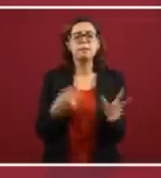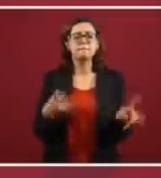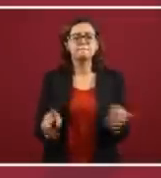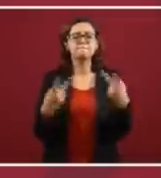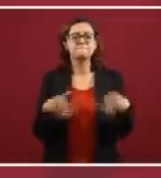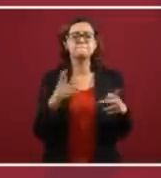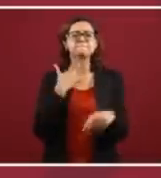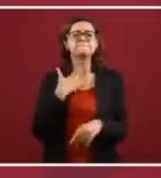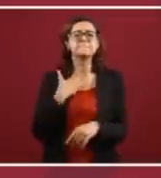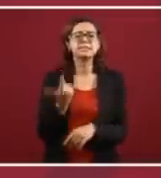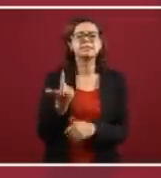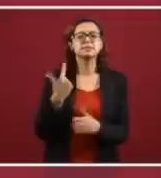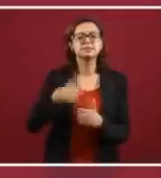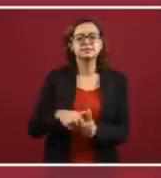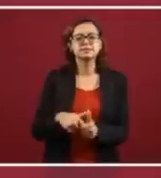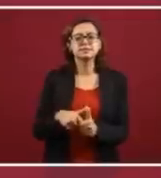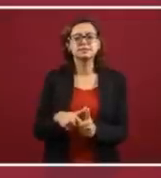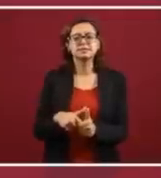gasolinas